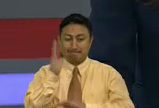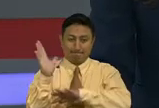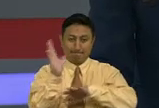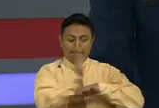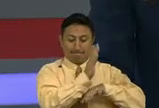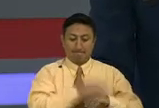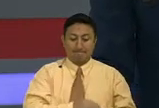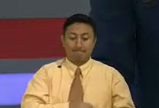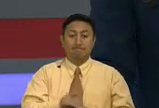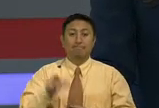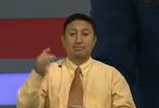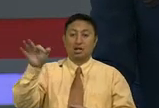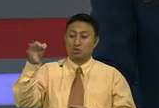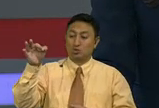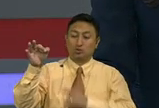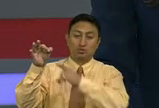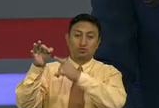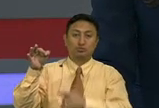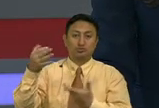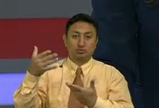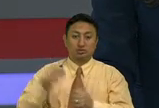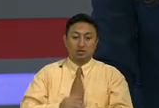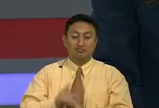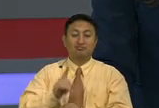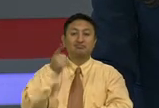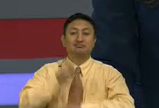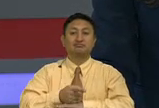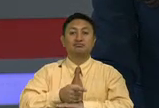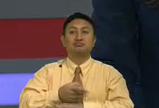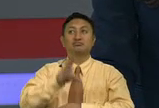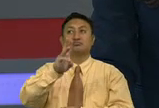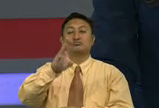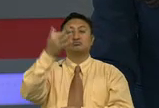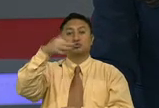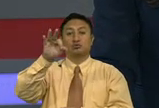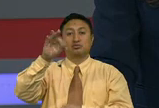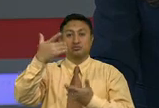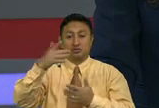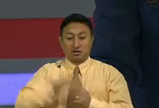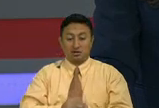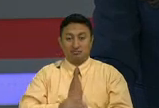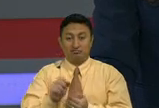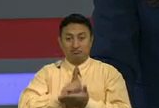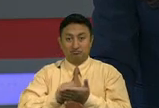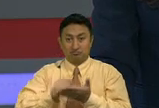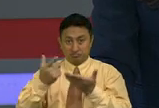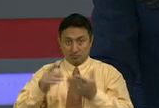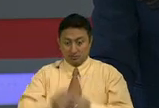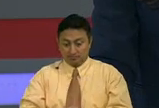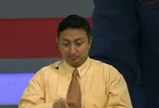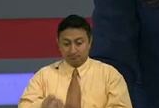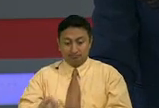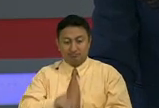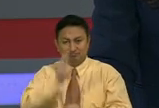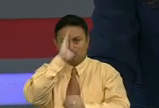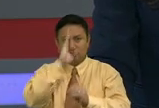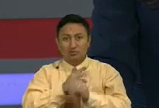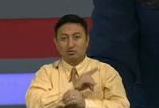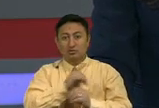El documento para viabilizar la aplicación del decreto 619 estaría listo en las próximas horas. Con el mismo se buscaría